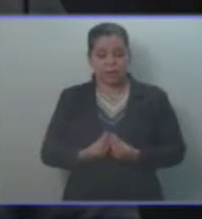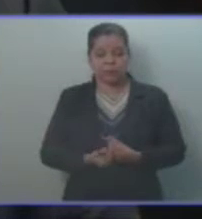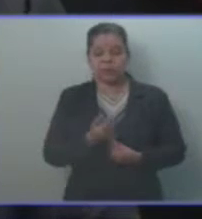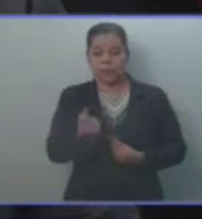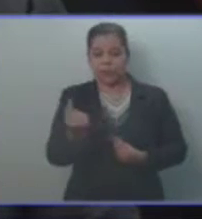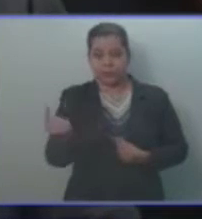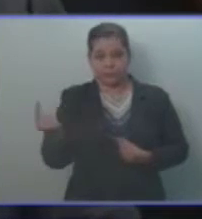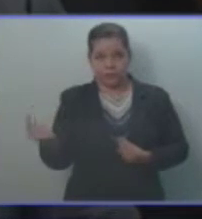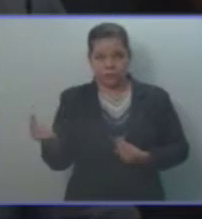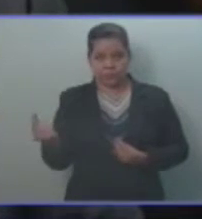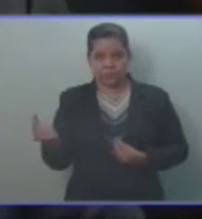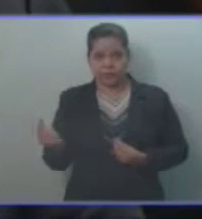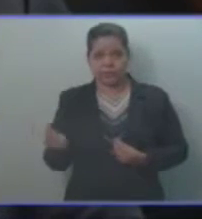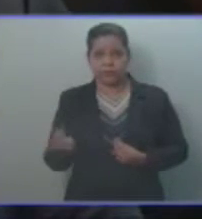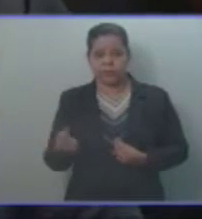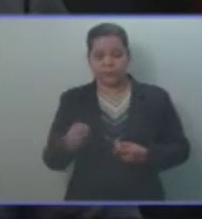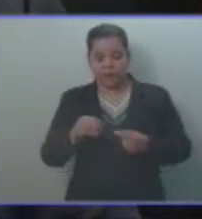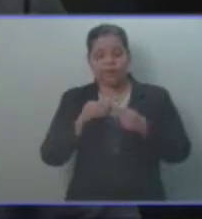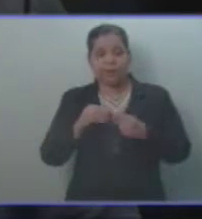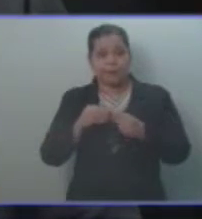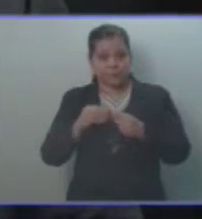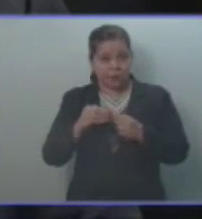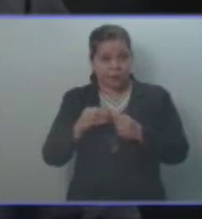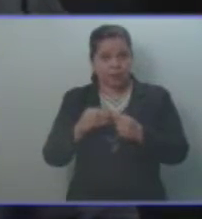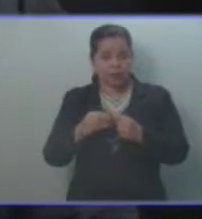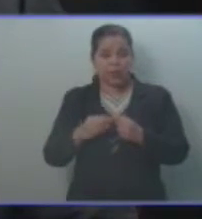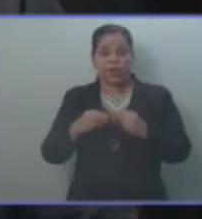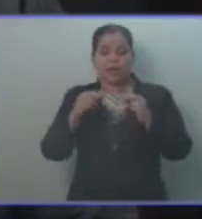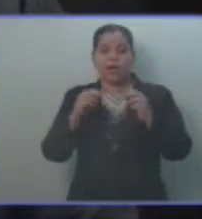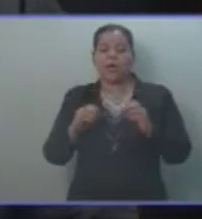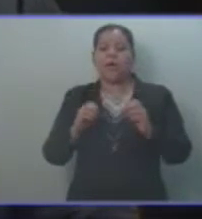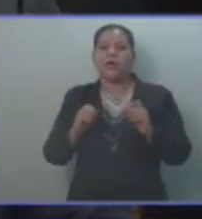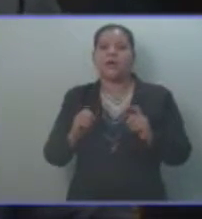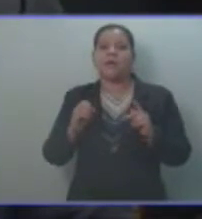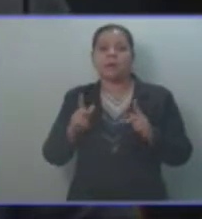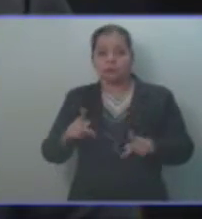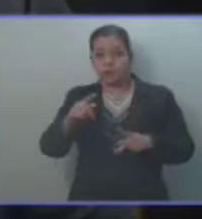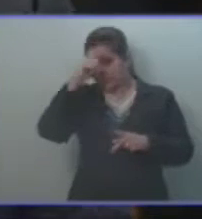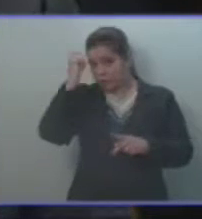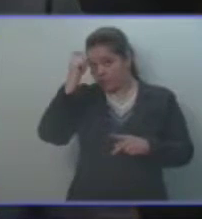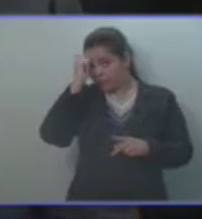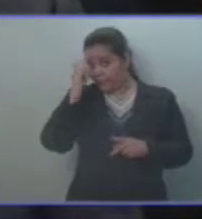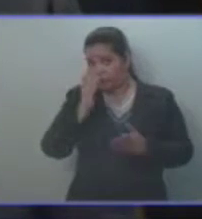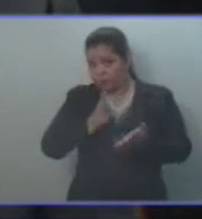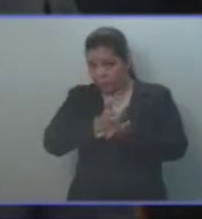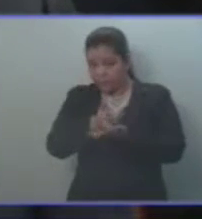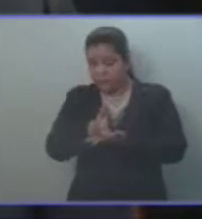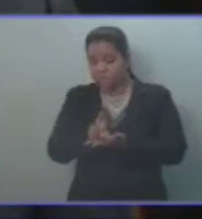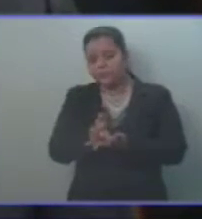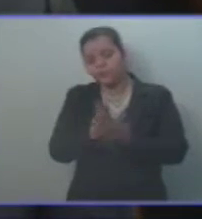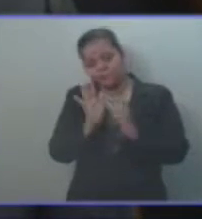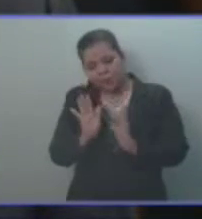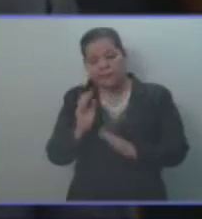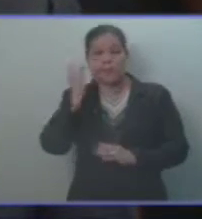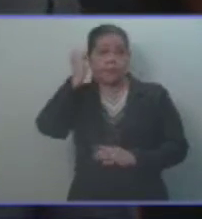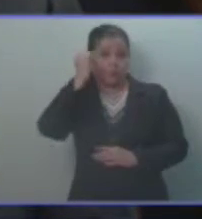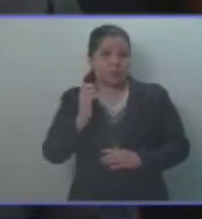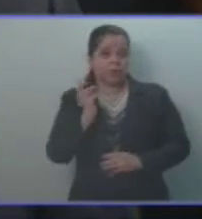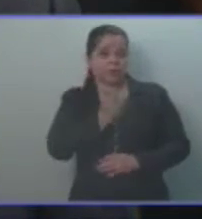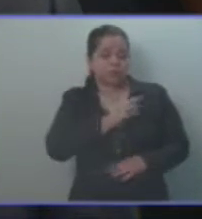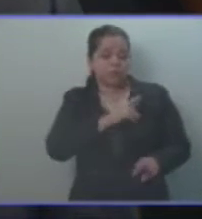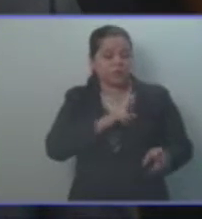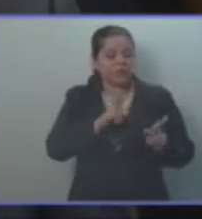población, específicamente del acceso a oportunidades de empleo. Por eso es la importancia de reformar